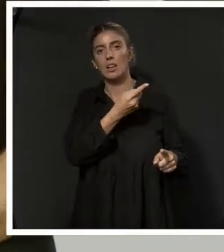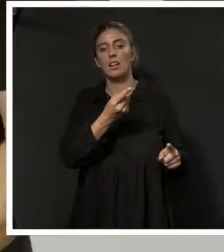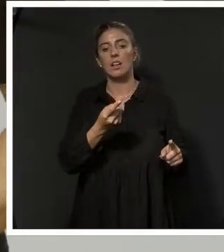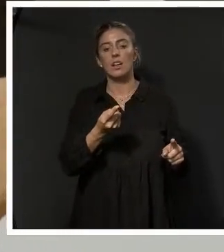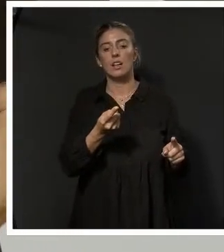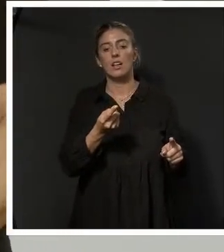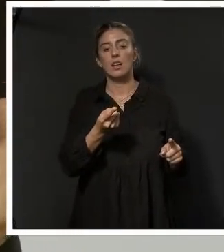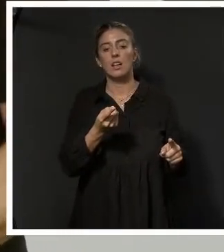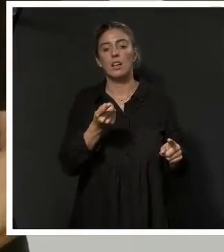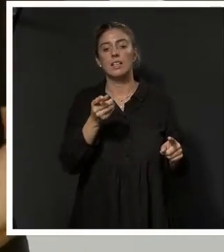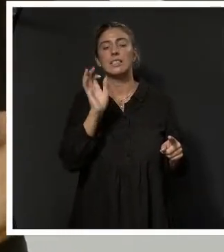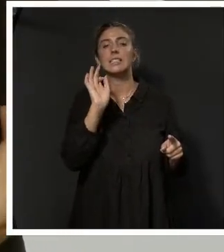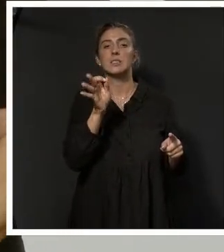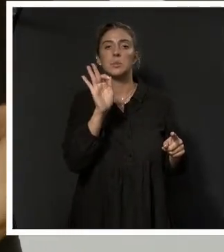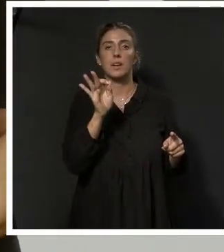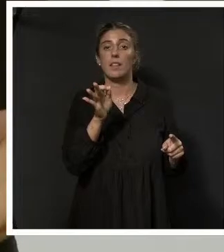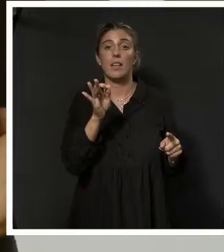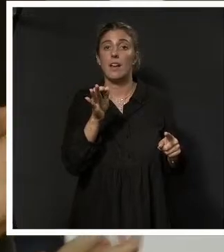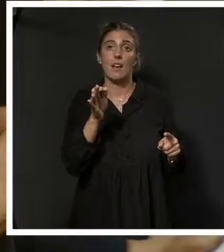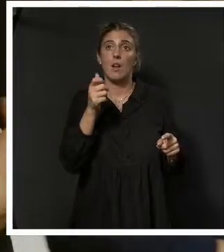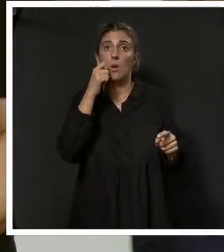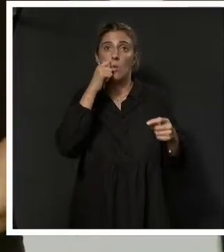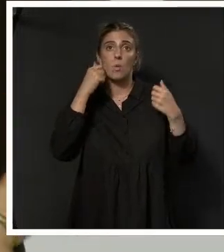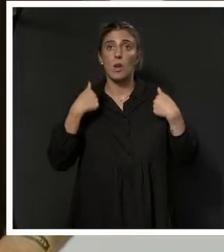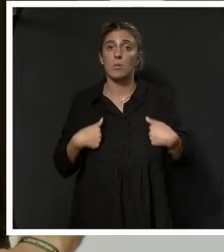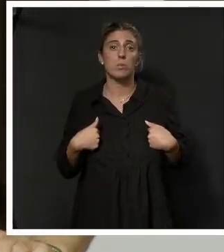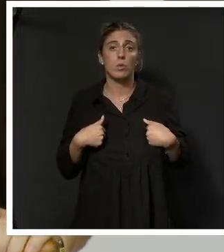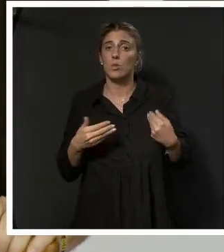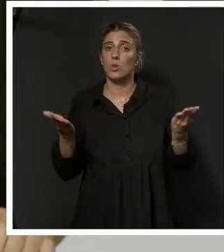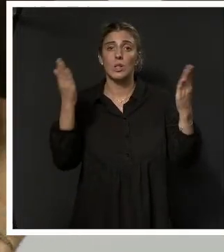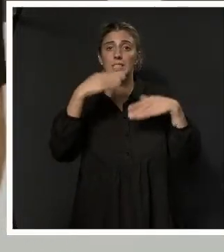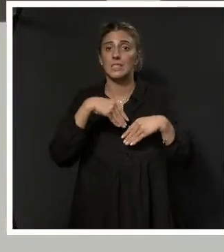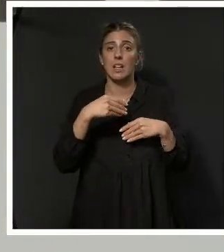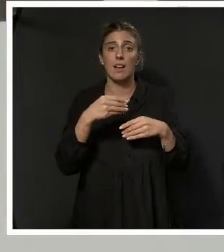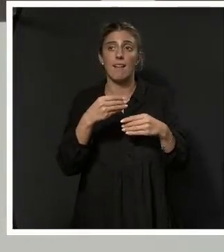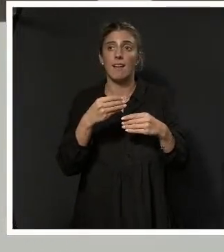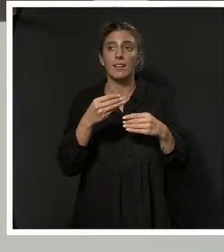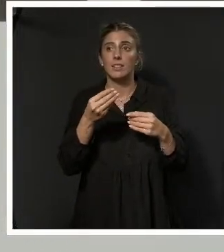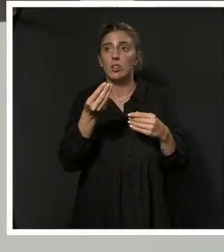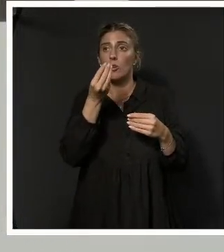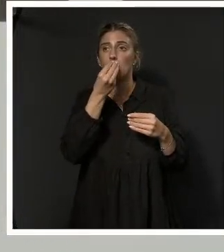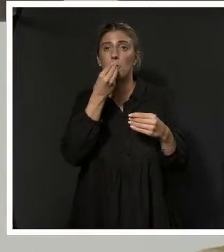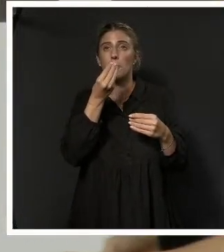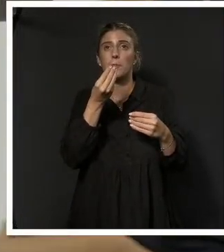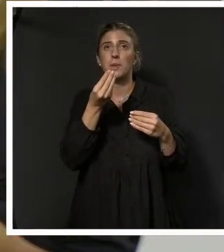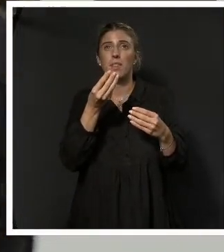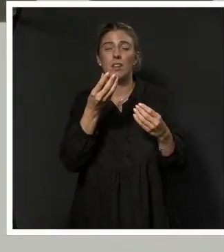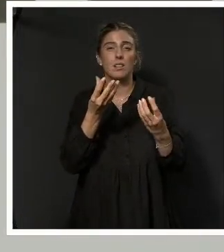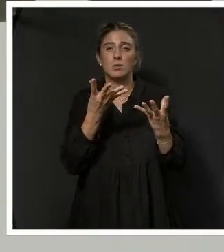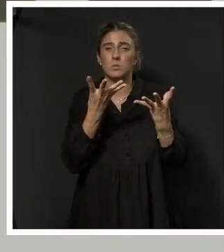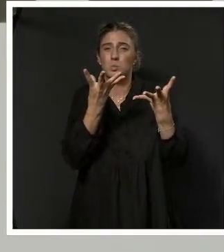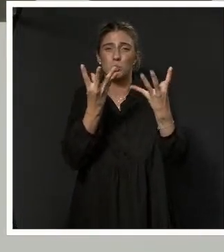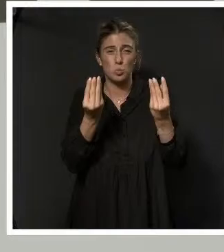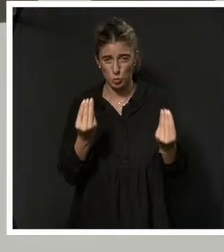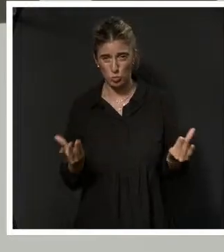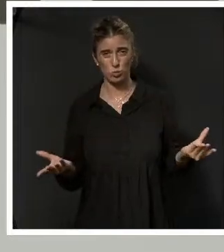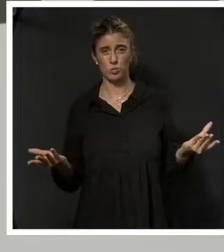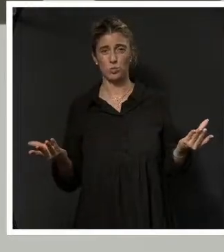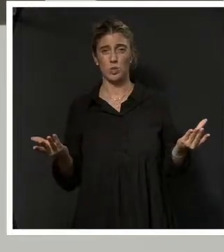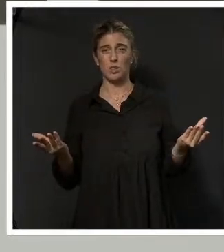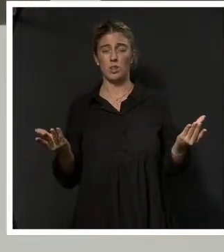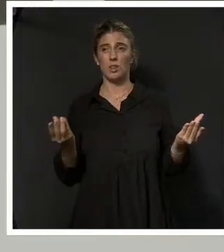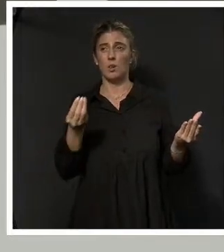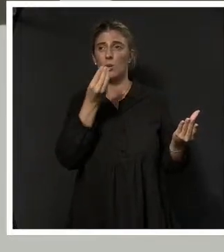es verdad que yo corporal no está no me está preparado para consumir las cantidades de comida que consumimos no está preparado para